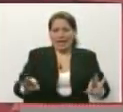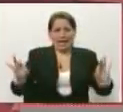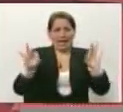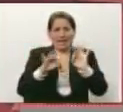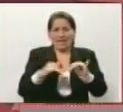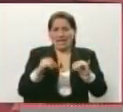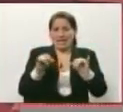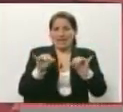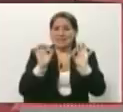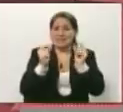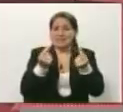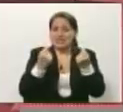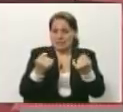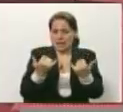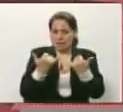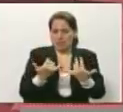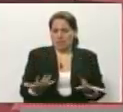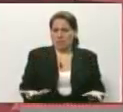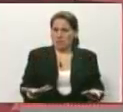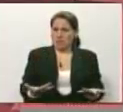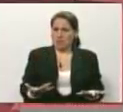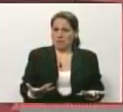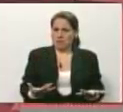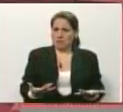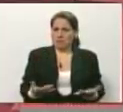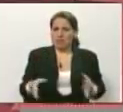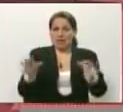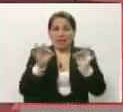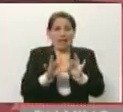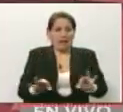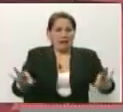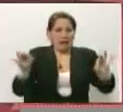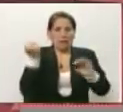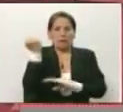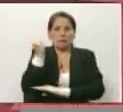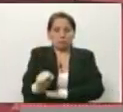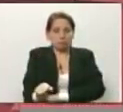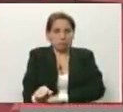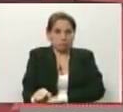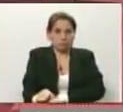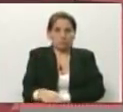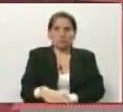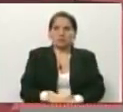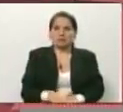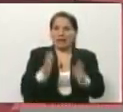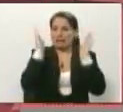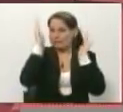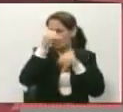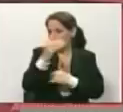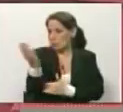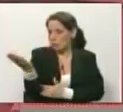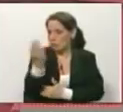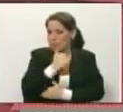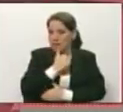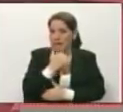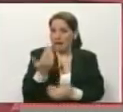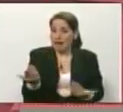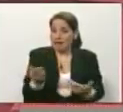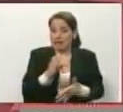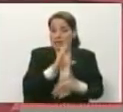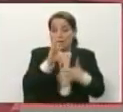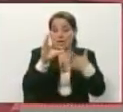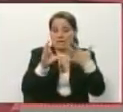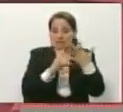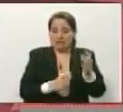entiende. Nadie le obedece. Nadie le obedece. No tiene características